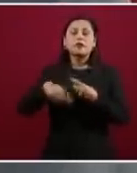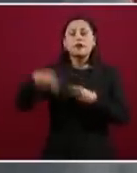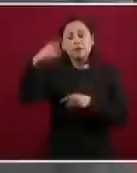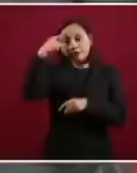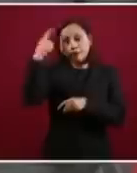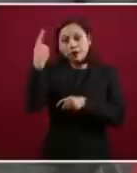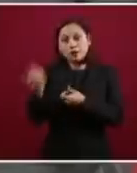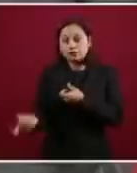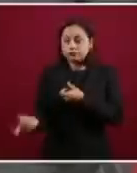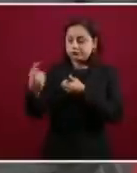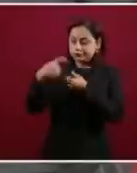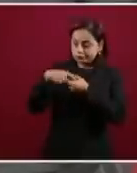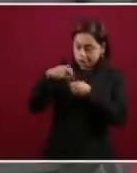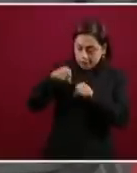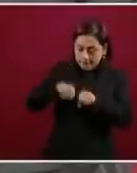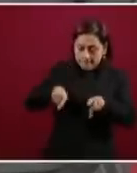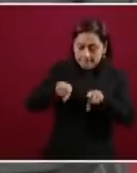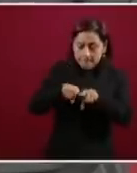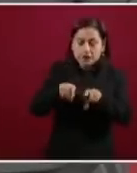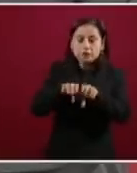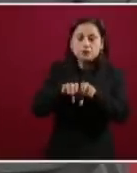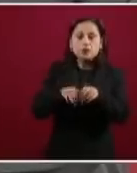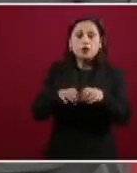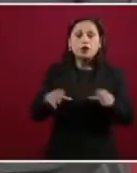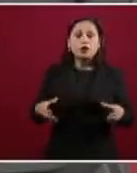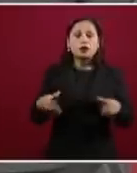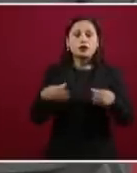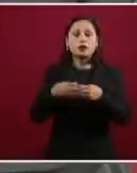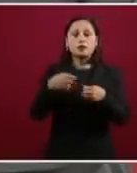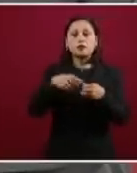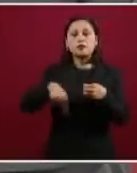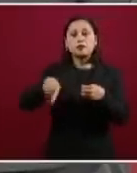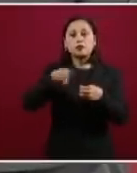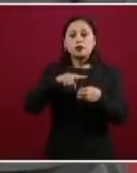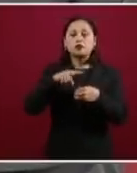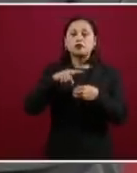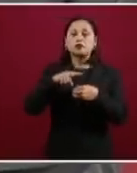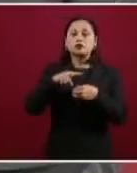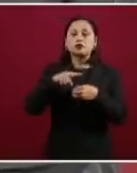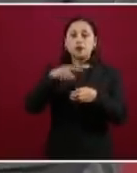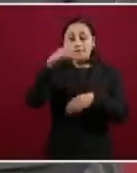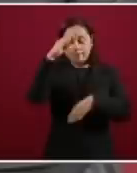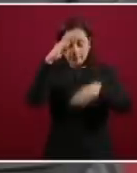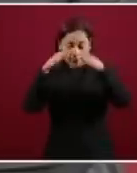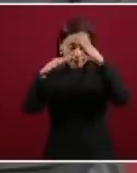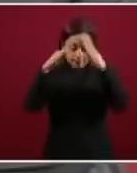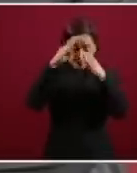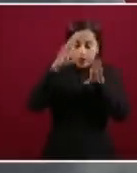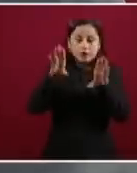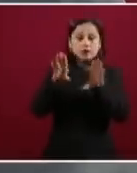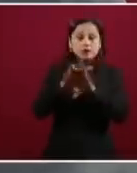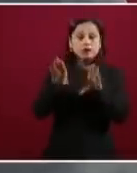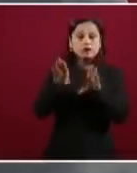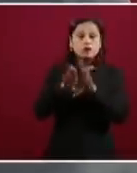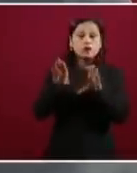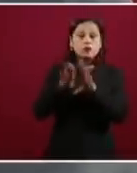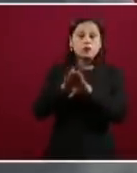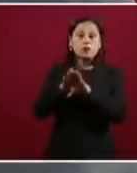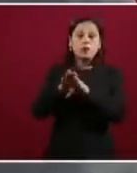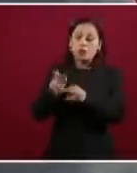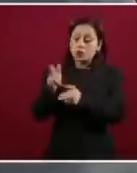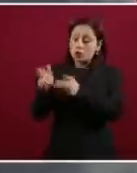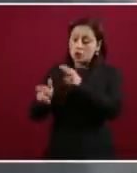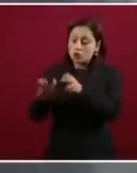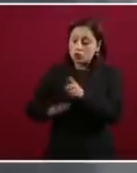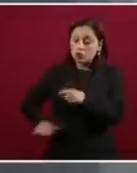que sean ellos los que tengan el usufructo, el beneficio de las plusvalías que van a venir, que se van a dar por la